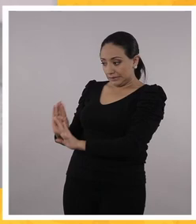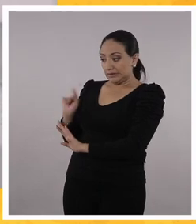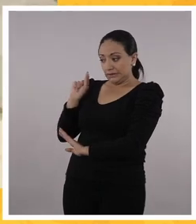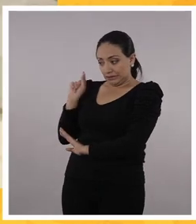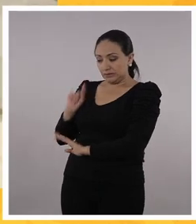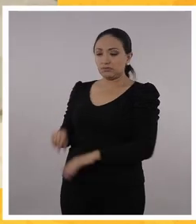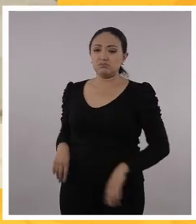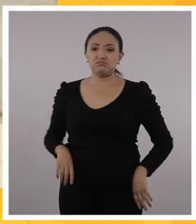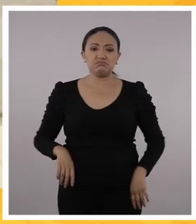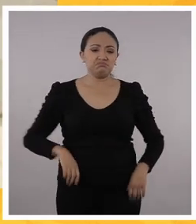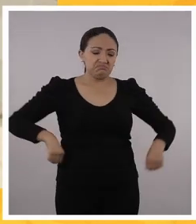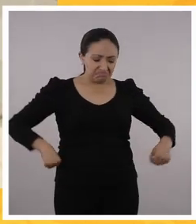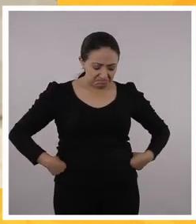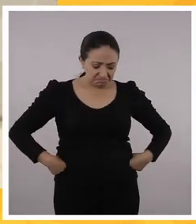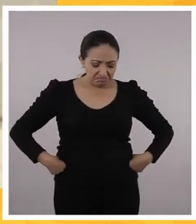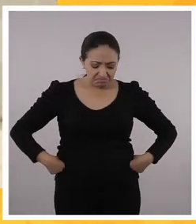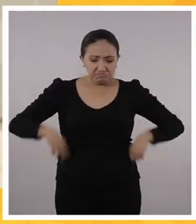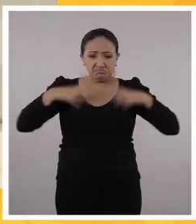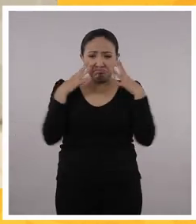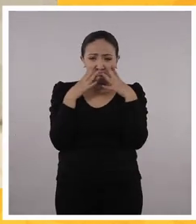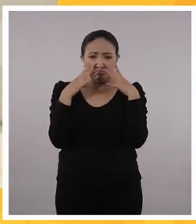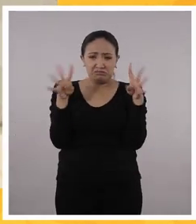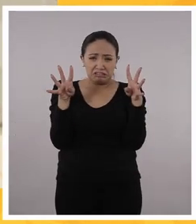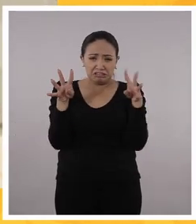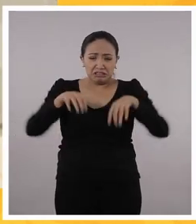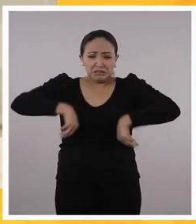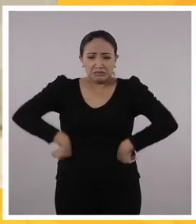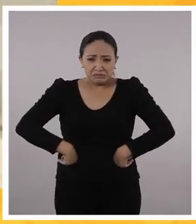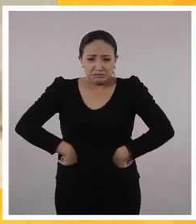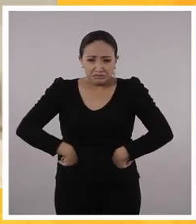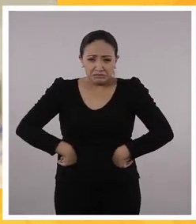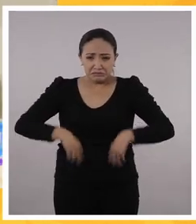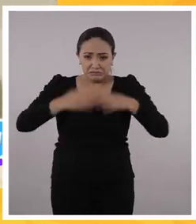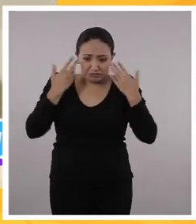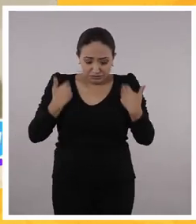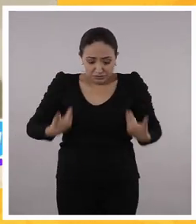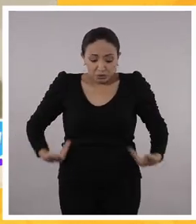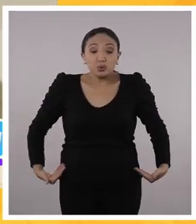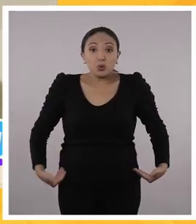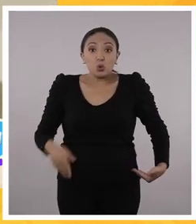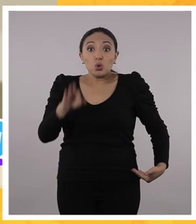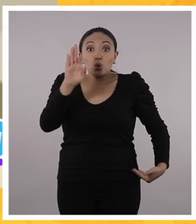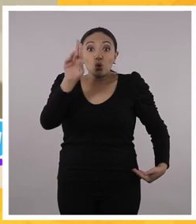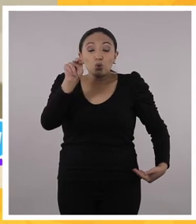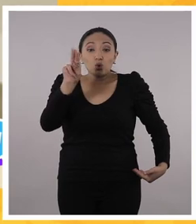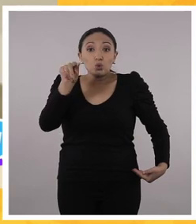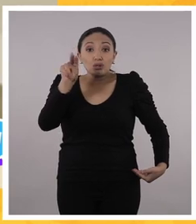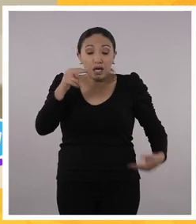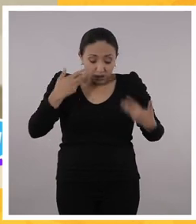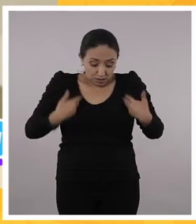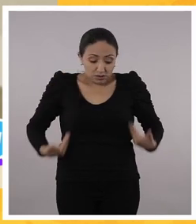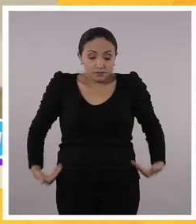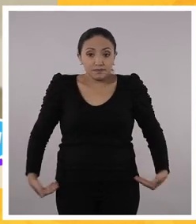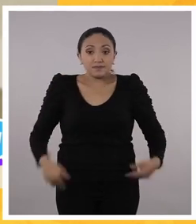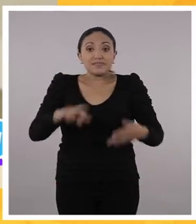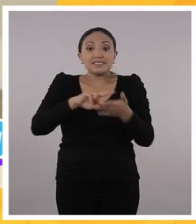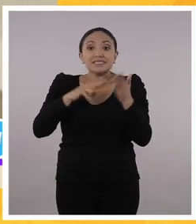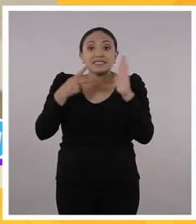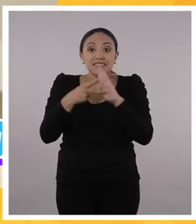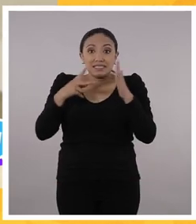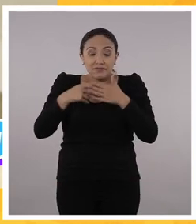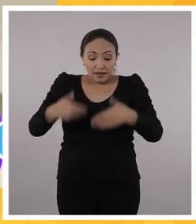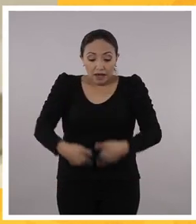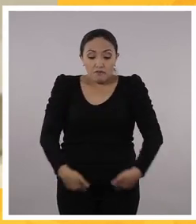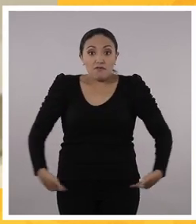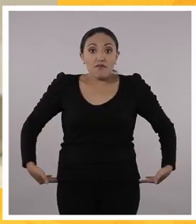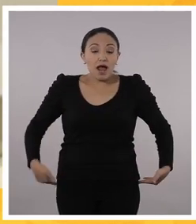papi. Pero Pechi no podía esperar. Ya se había puesto el tunan, la falda multicolor tradicional que simboliza la conexión de